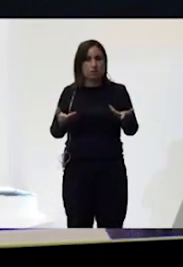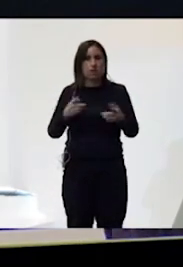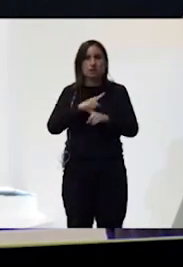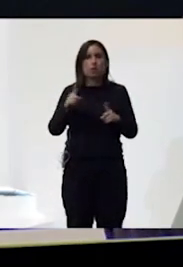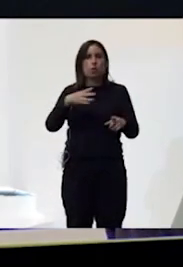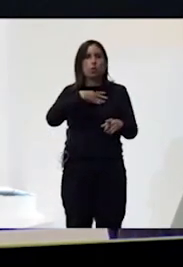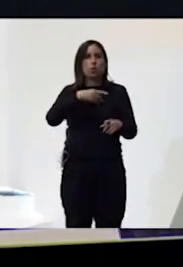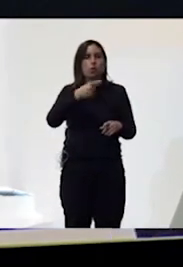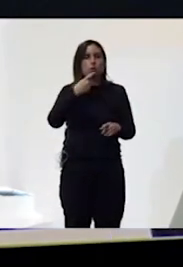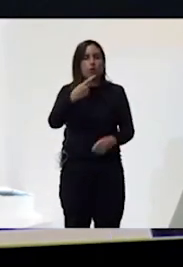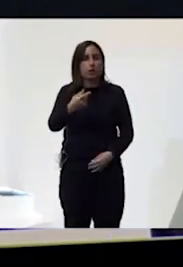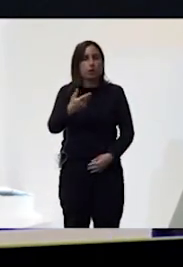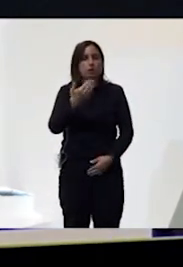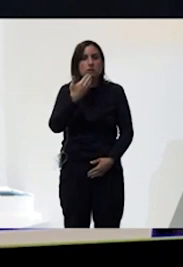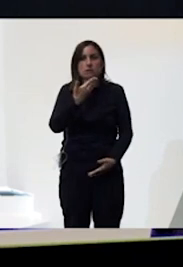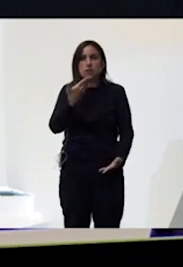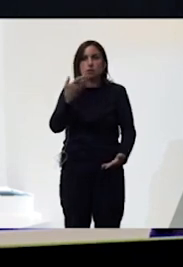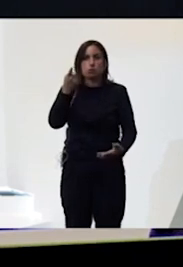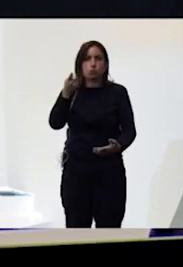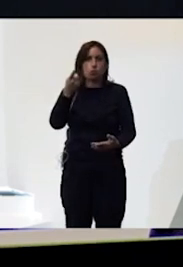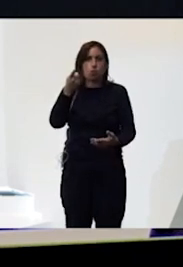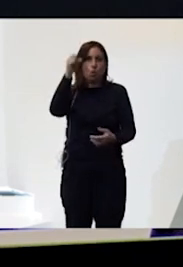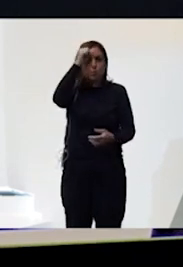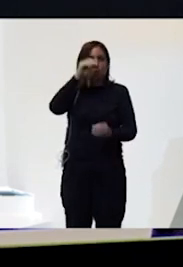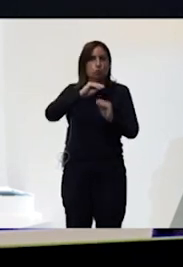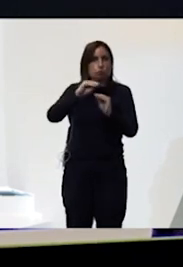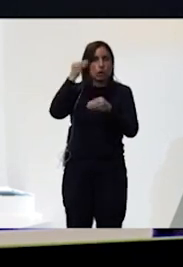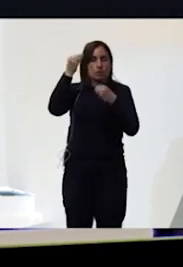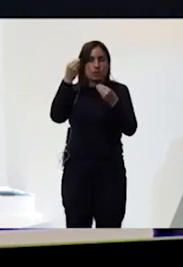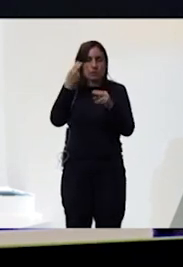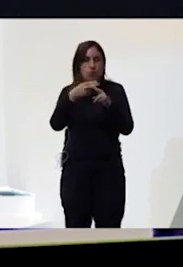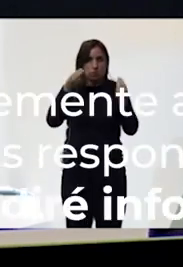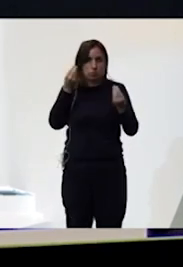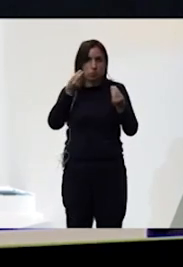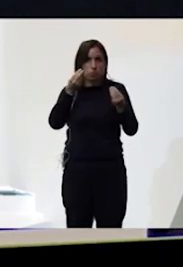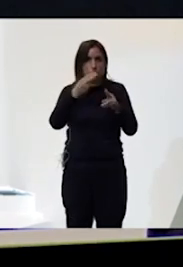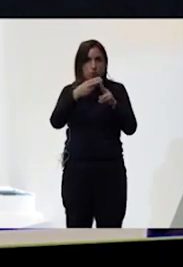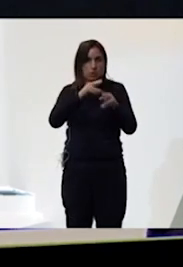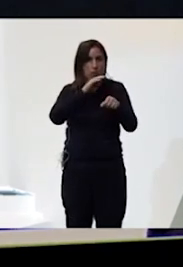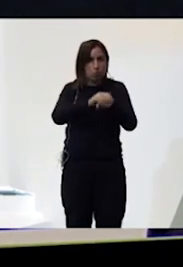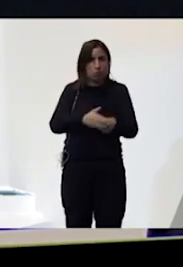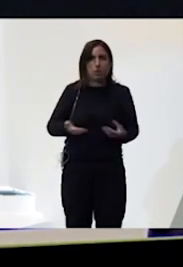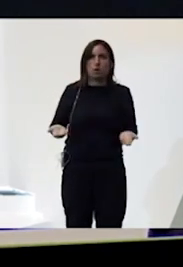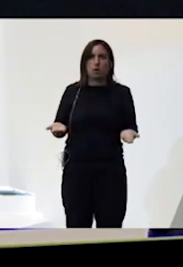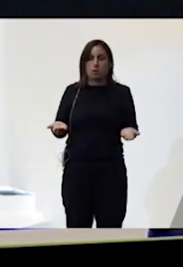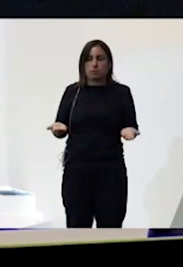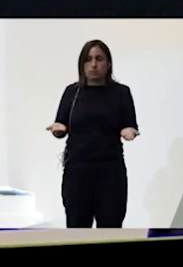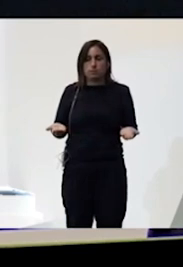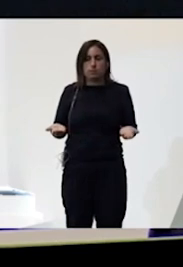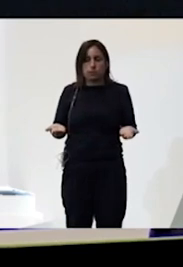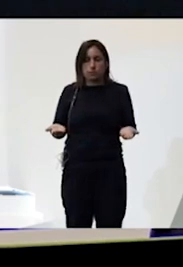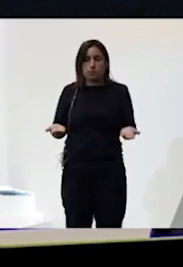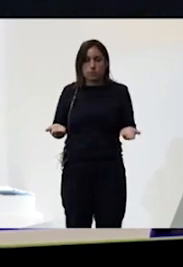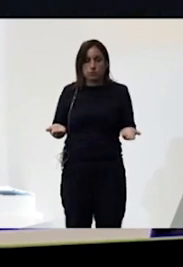puedo decirle si a usted le parecerá bien la política o suficientemente restrictiva o no. Y evidentemente a las